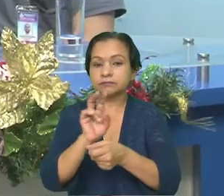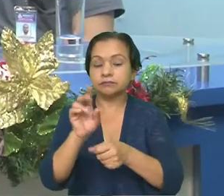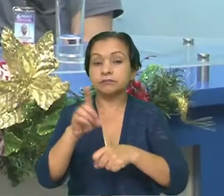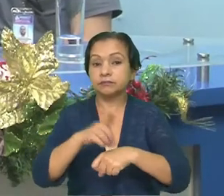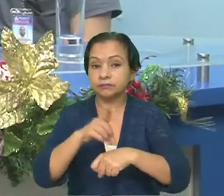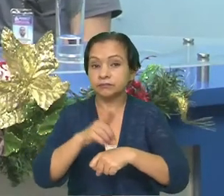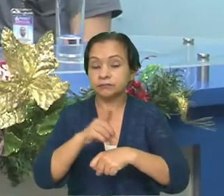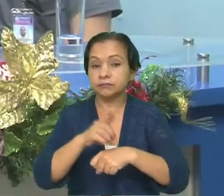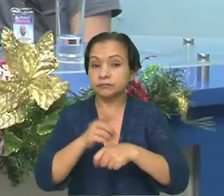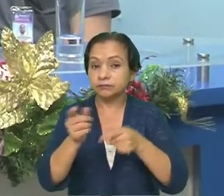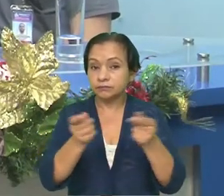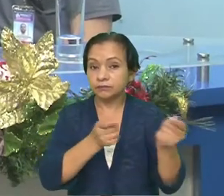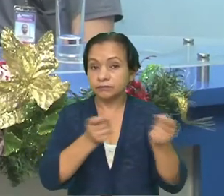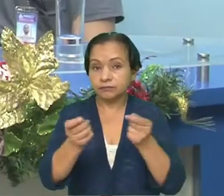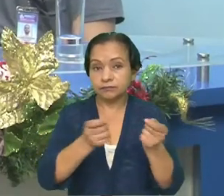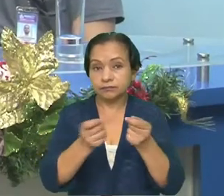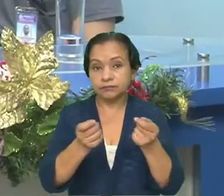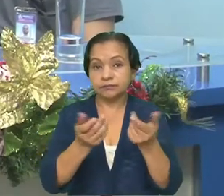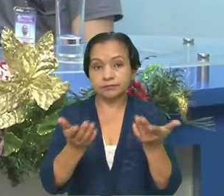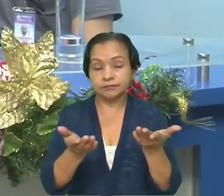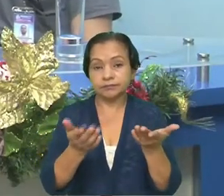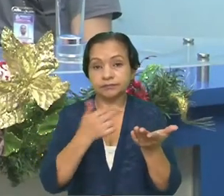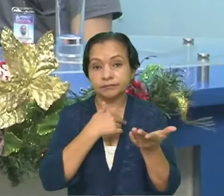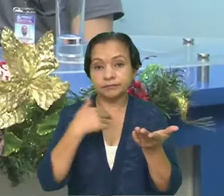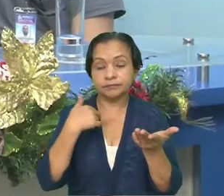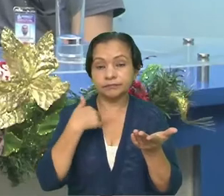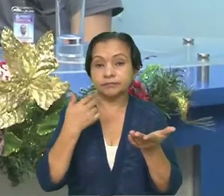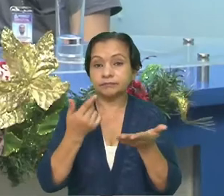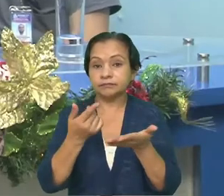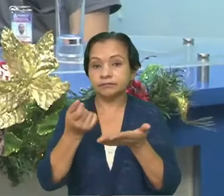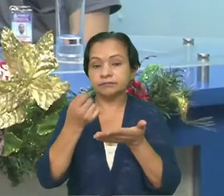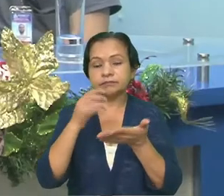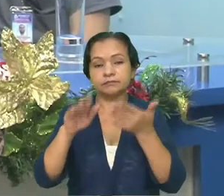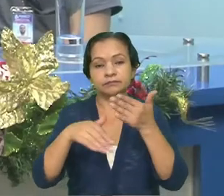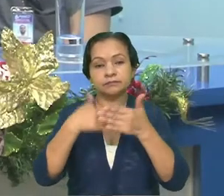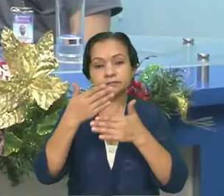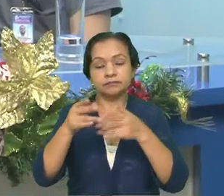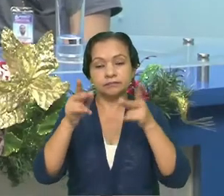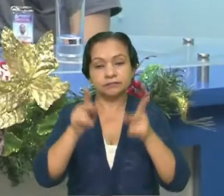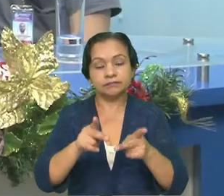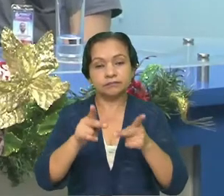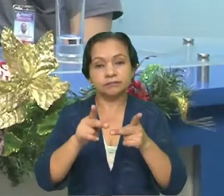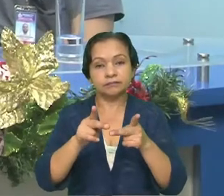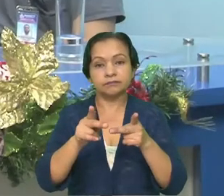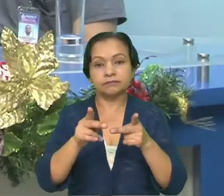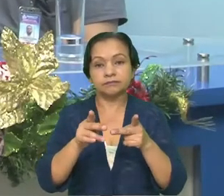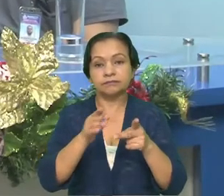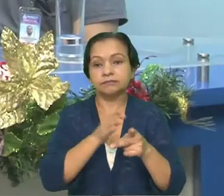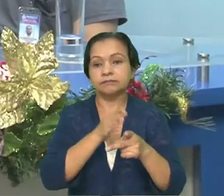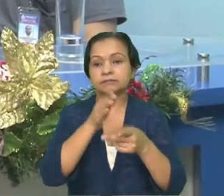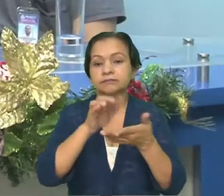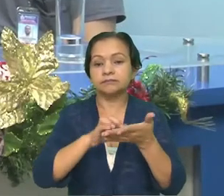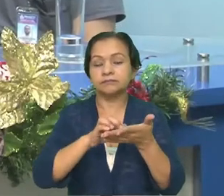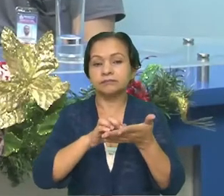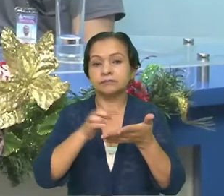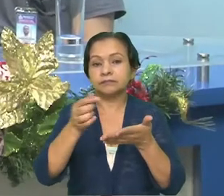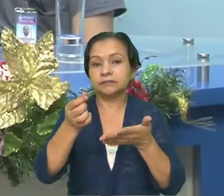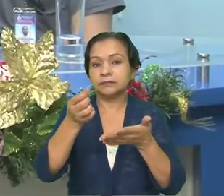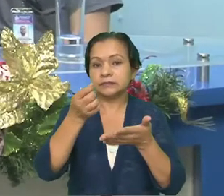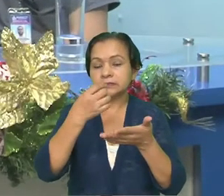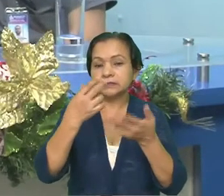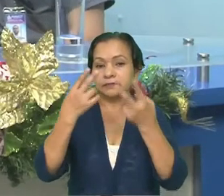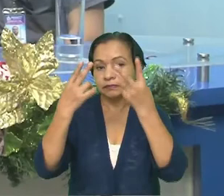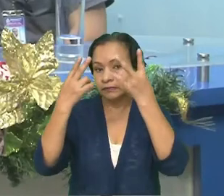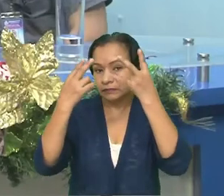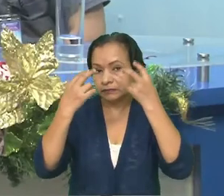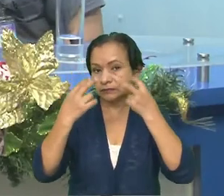médica, ¿verdad? Porque se tienen que dar en altas dosis, y luego el paciente tiene que ir a un tratamiento,